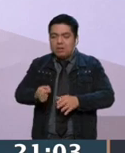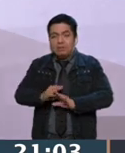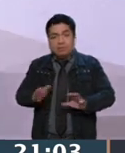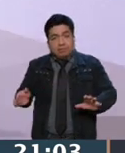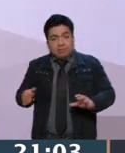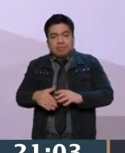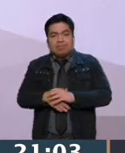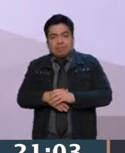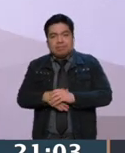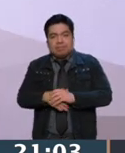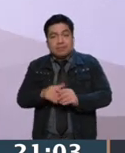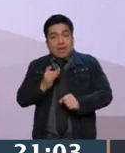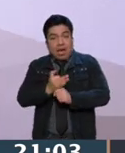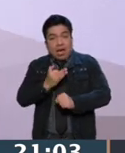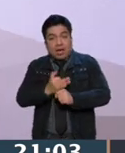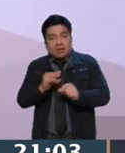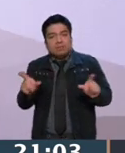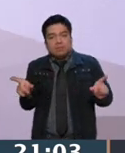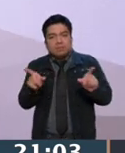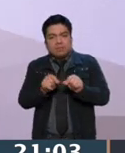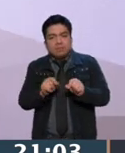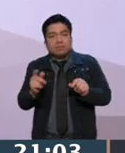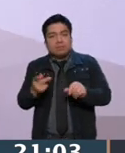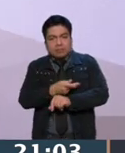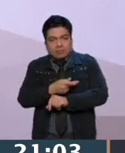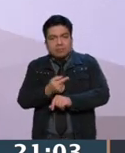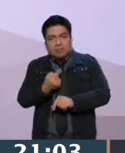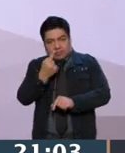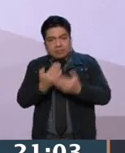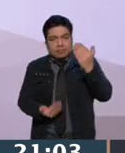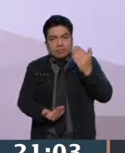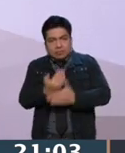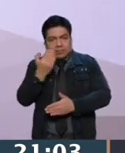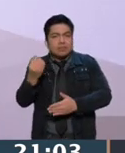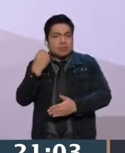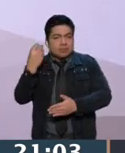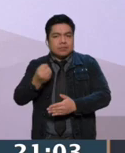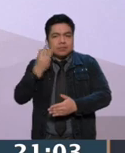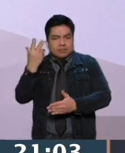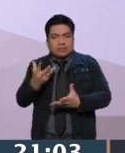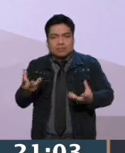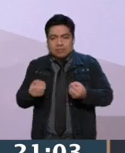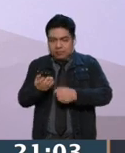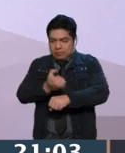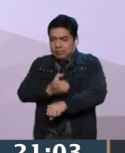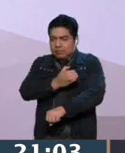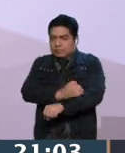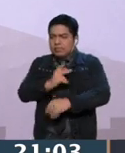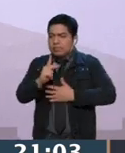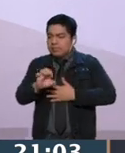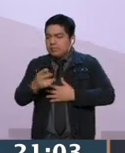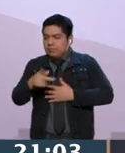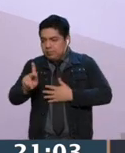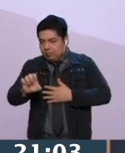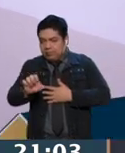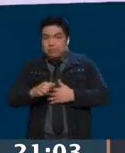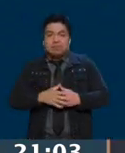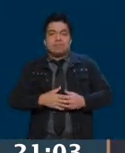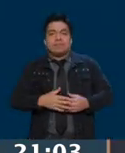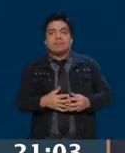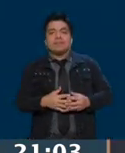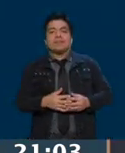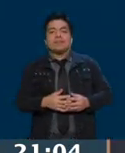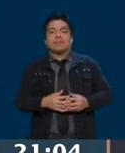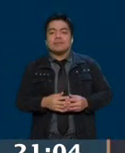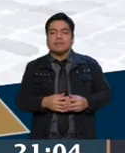dictamen. Vamos ahora al resumen de lo ocurrido en Palacio Nacional en la conferencia matutina de este miércoles con mi compañero Pepe Fuentes.